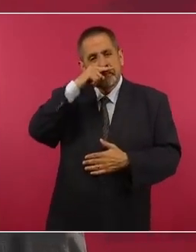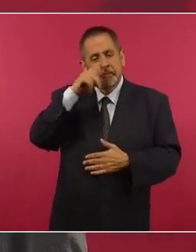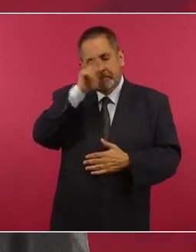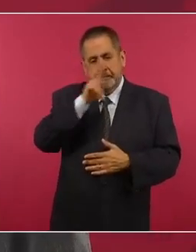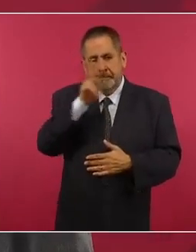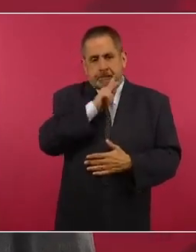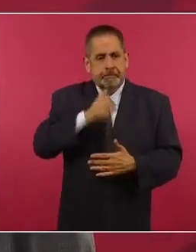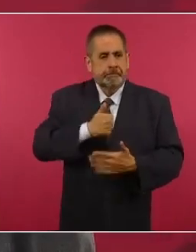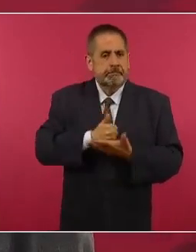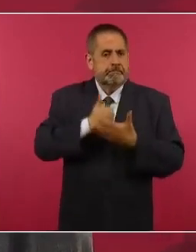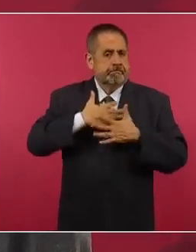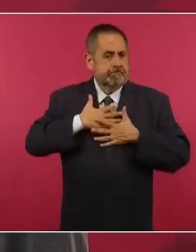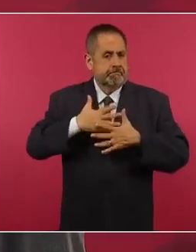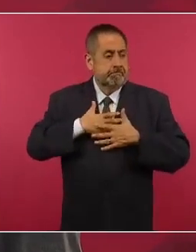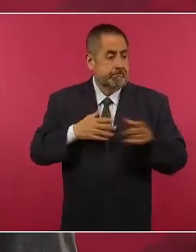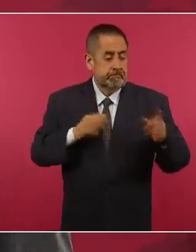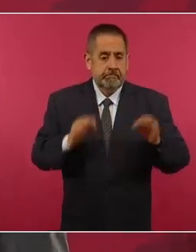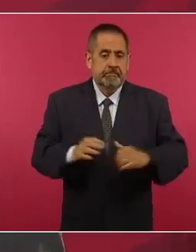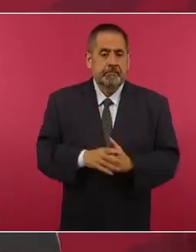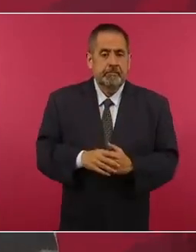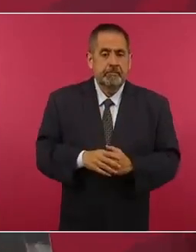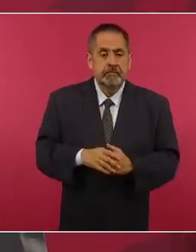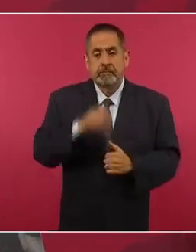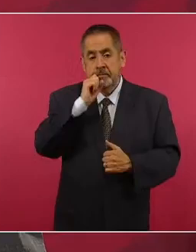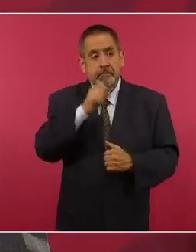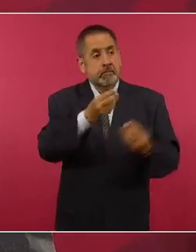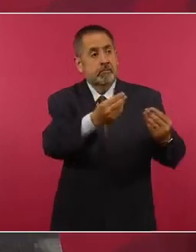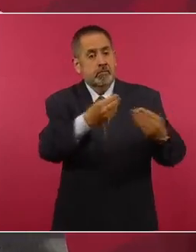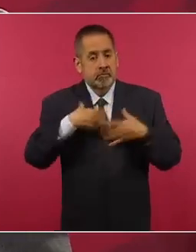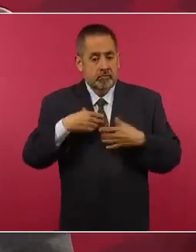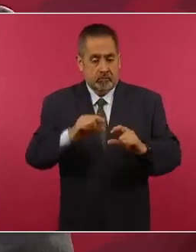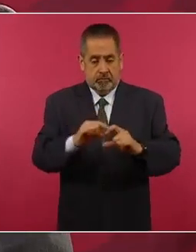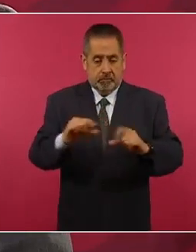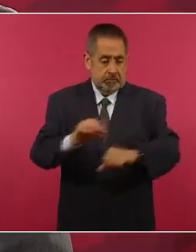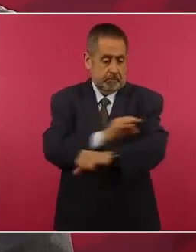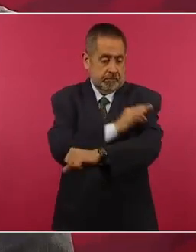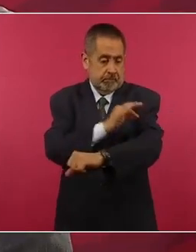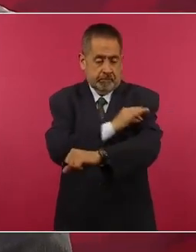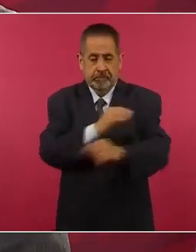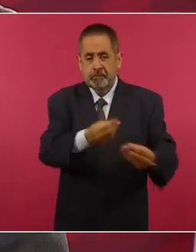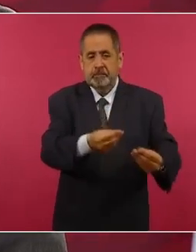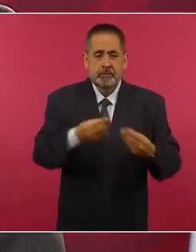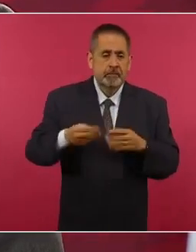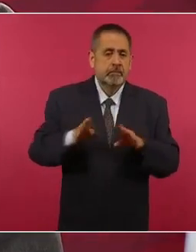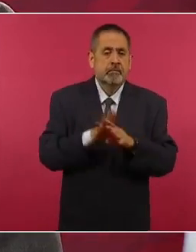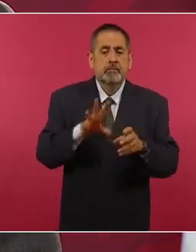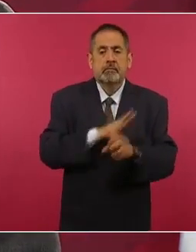Luego ayudaron también con vacunas. Recibimos